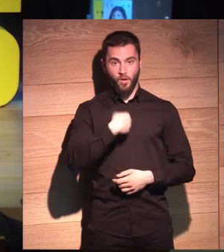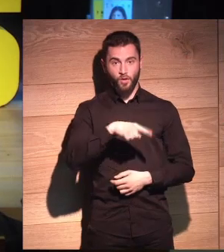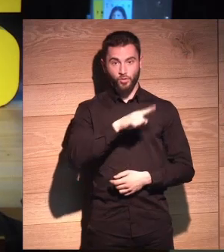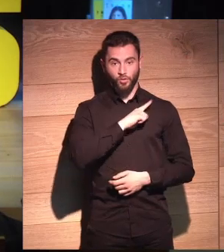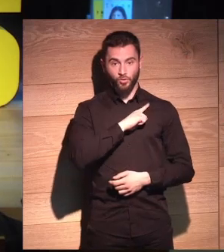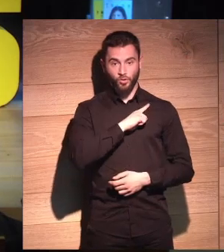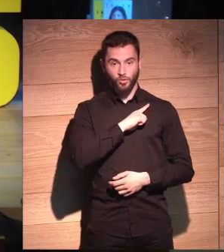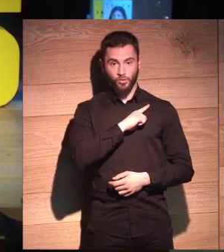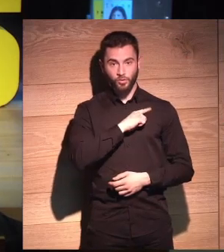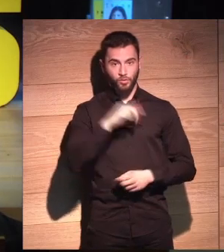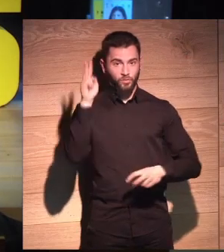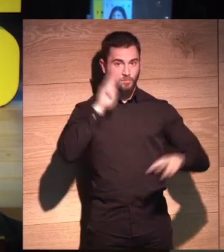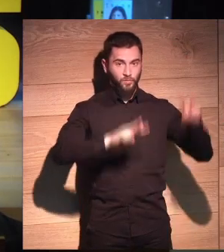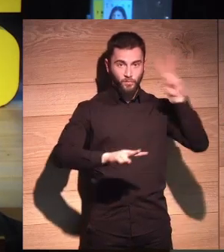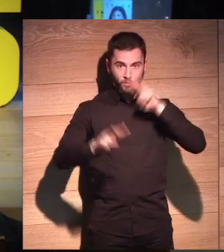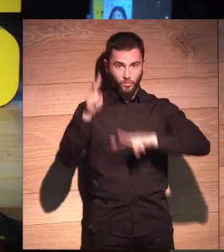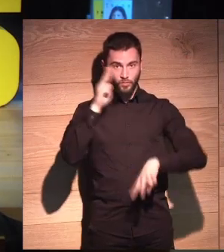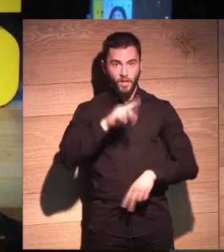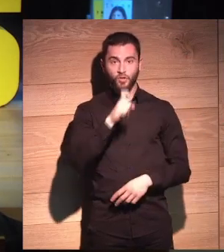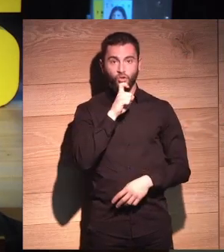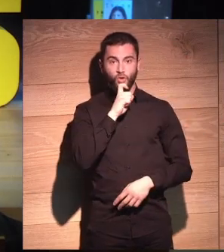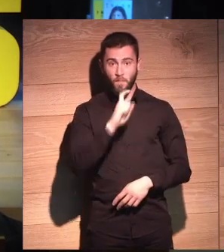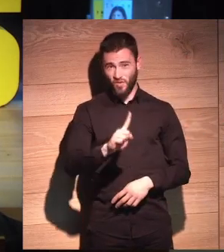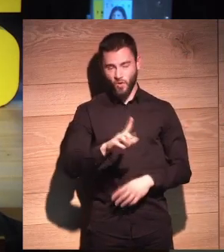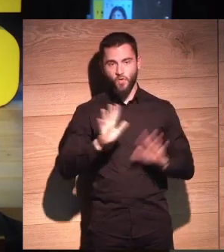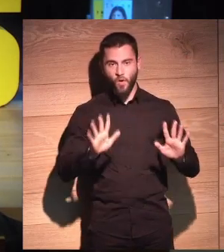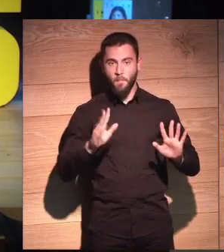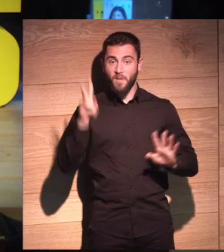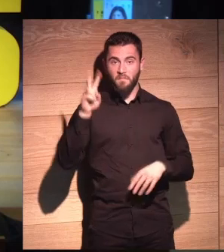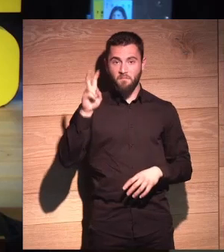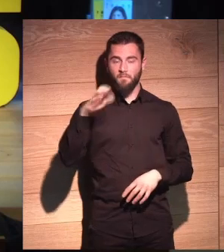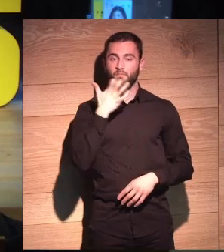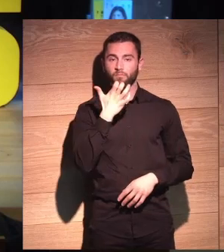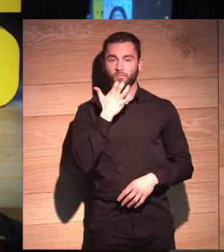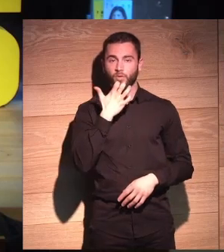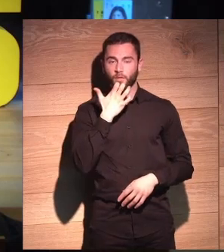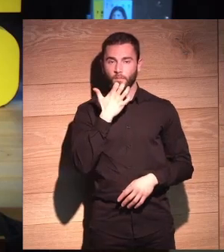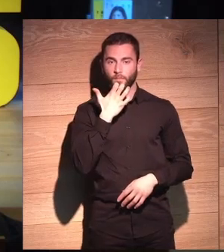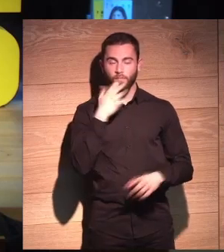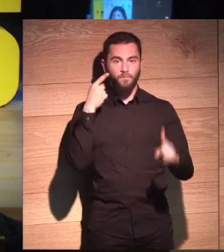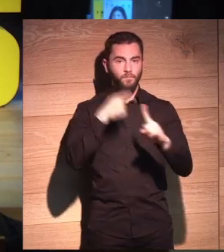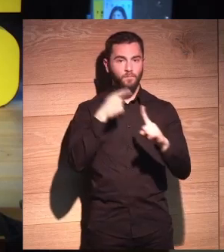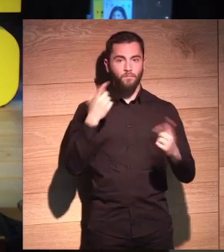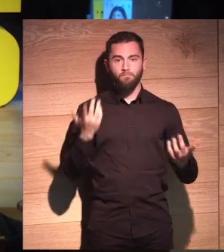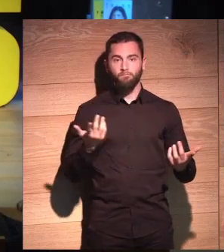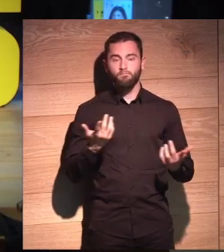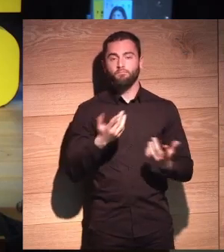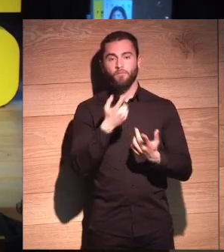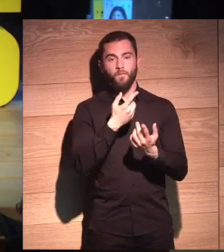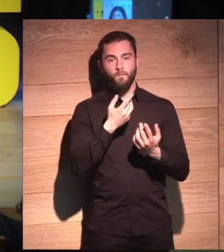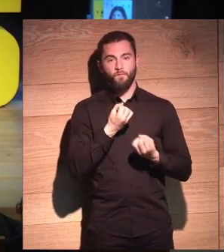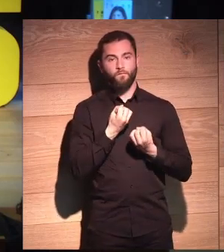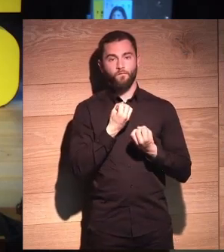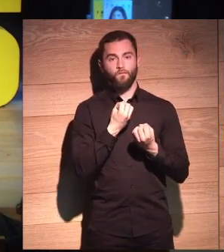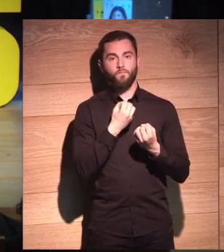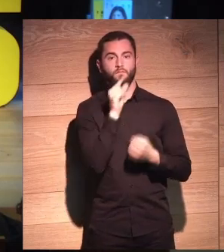la propia vía visual, pero sí que puede ser útil para incluso para poder dar información